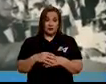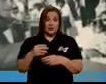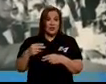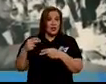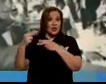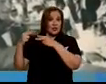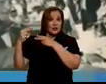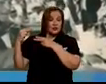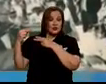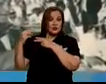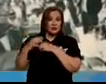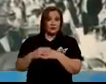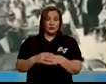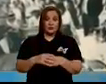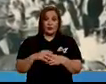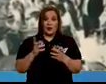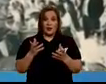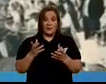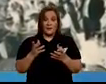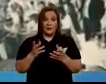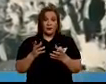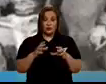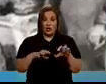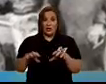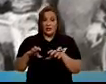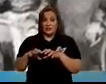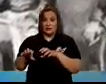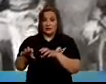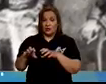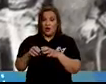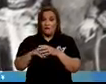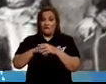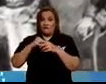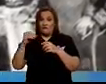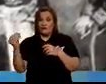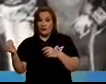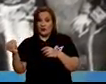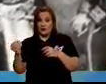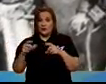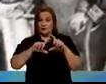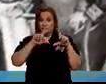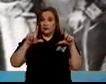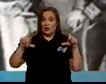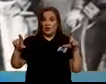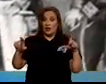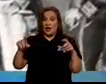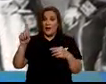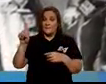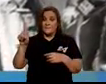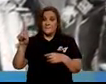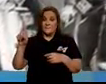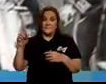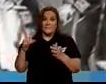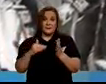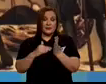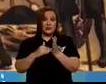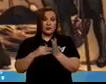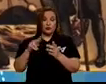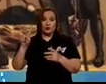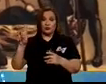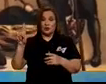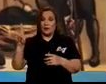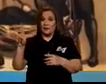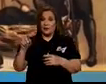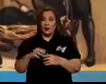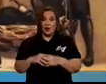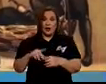ocurrieron fuera de la capital. El 10 de noviembre de 1821, en la Villa de los Santos, se proclamó por